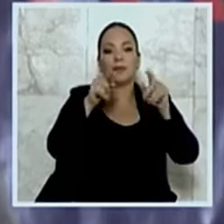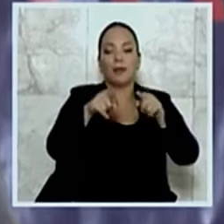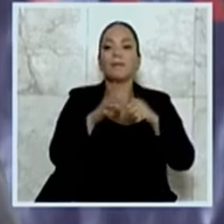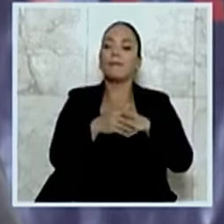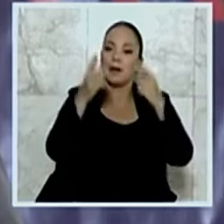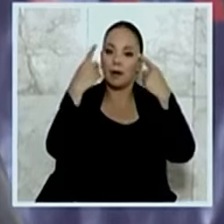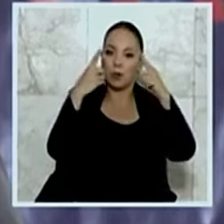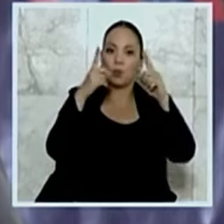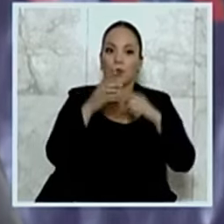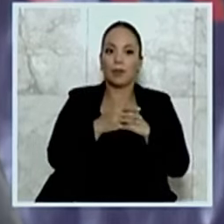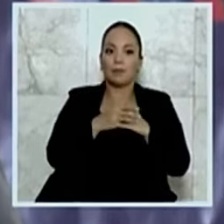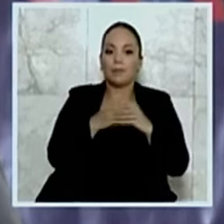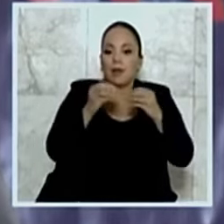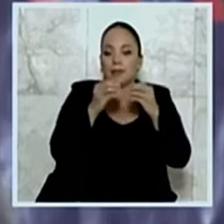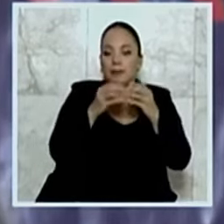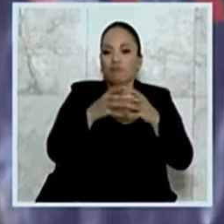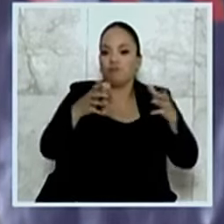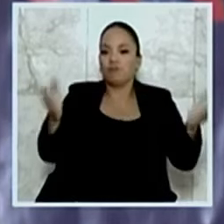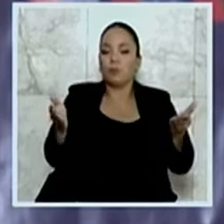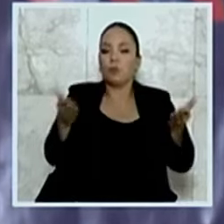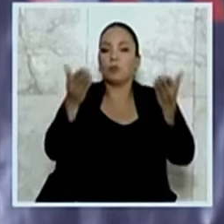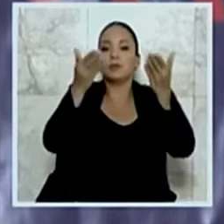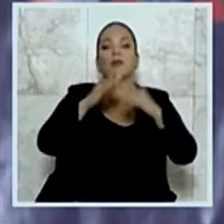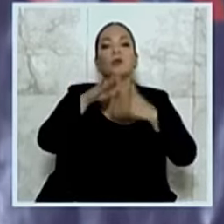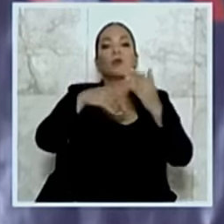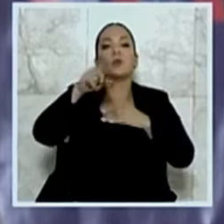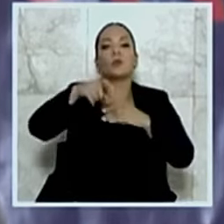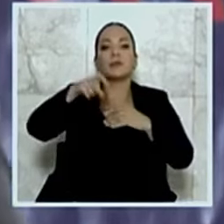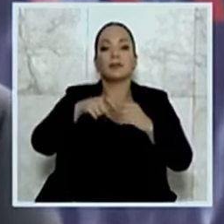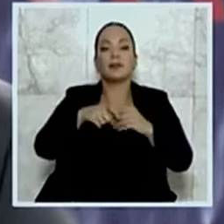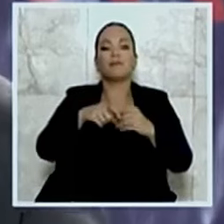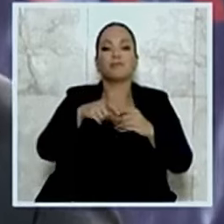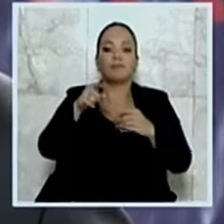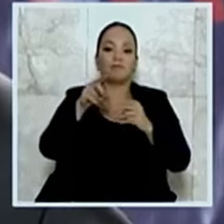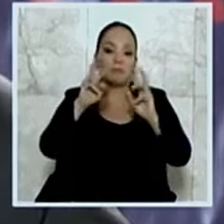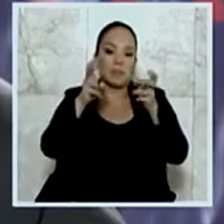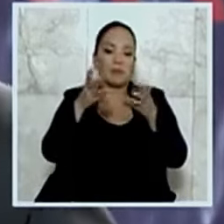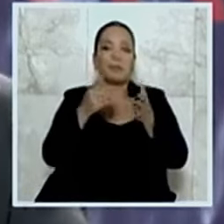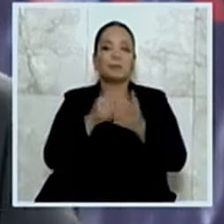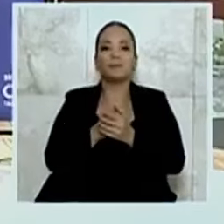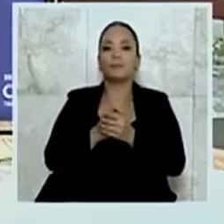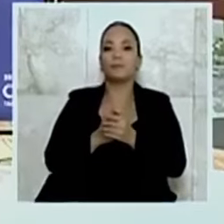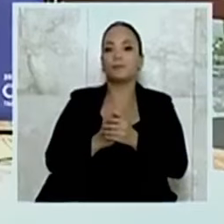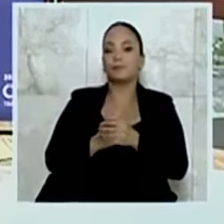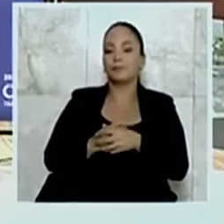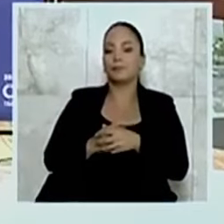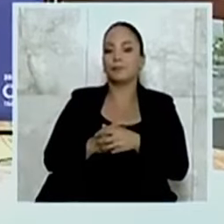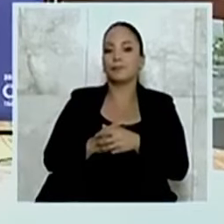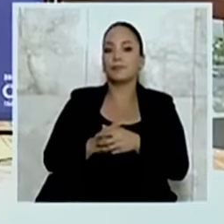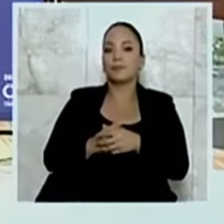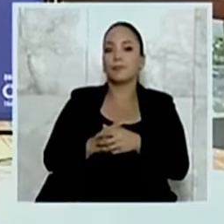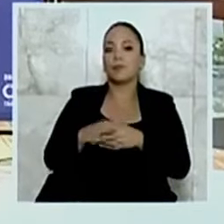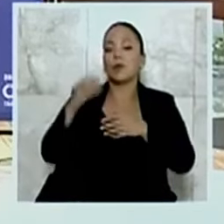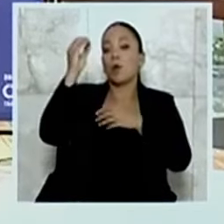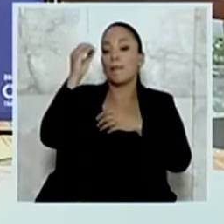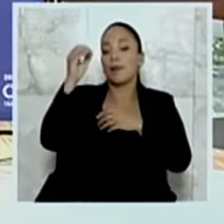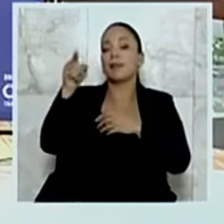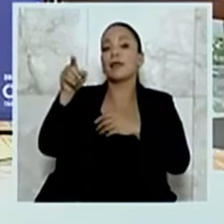artesanal, con una alta mortalidad, baja producción por metro cuadrado y necesitamos hacer una tecnificación importante ahí para